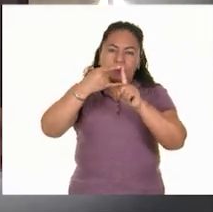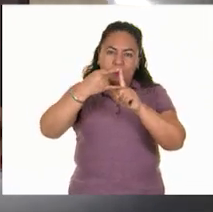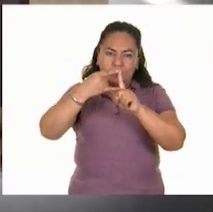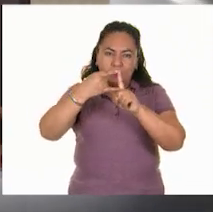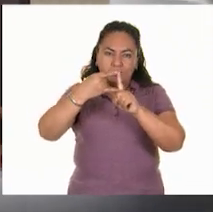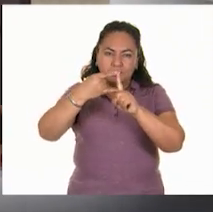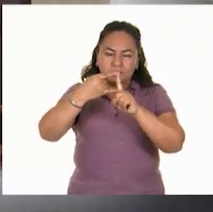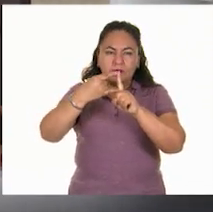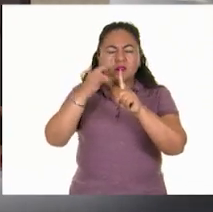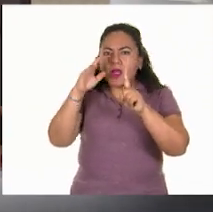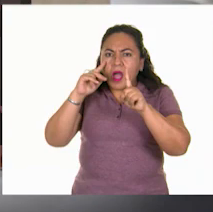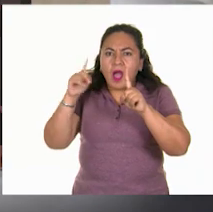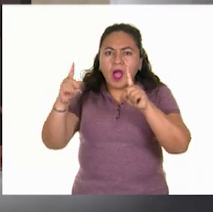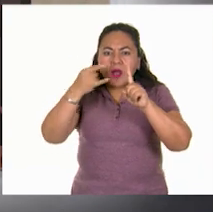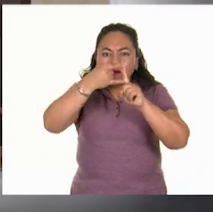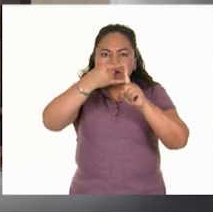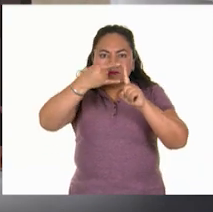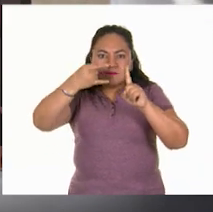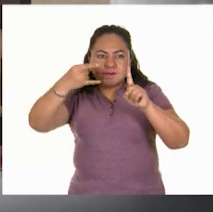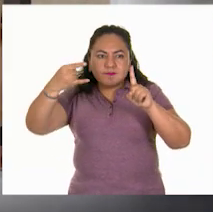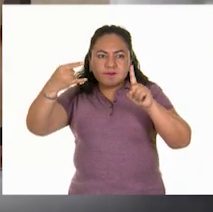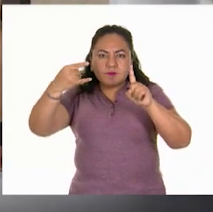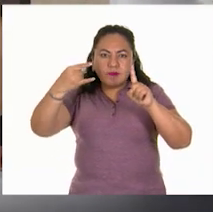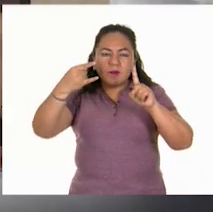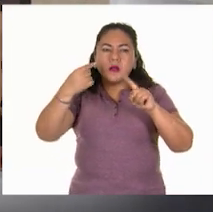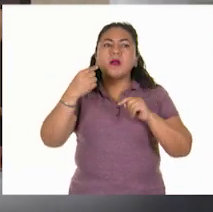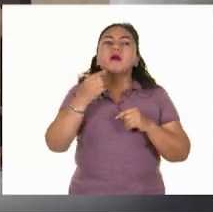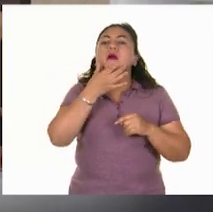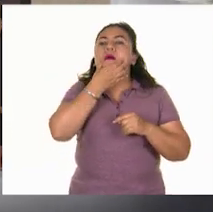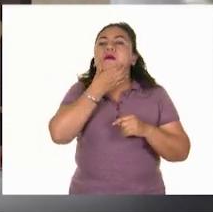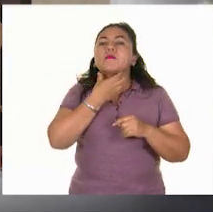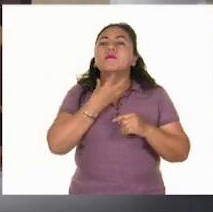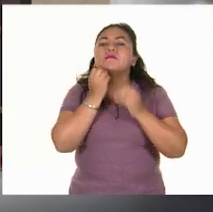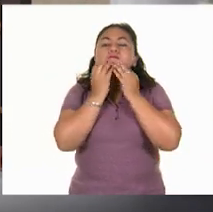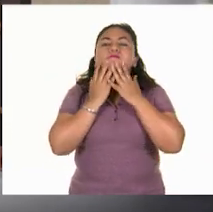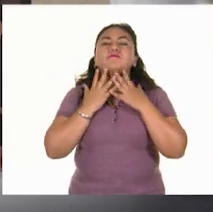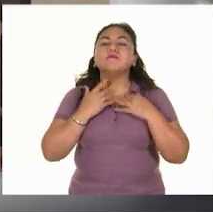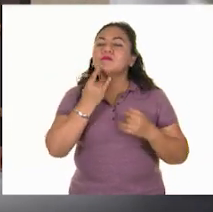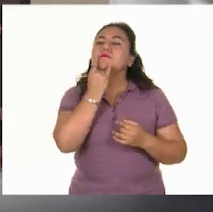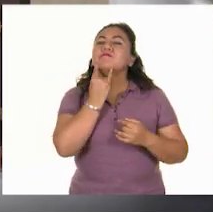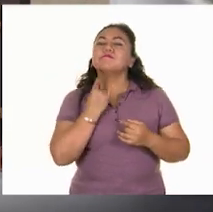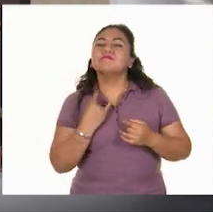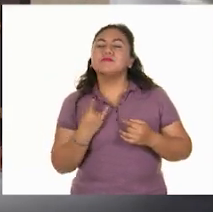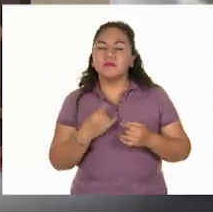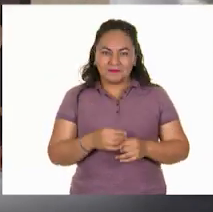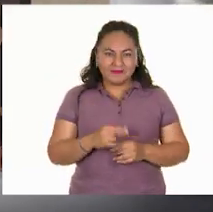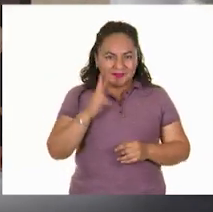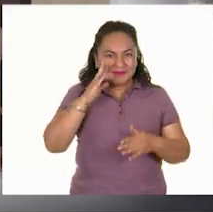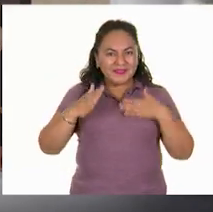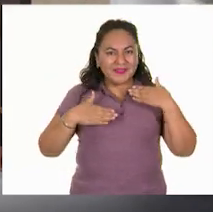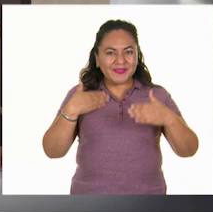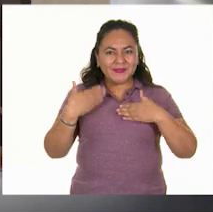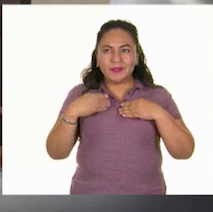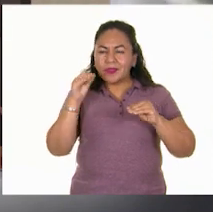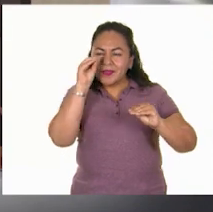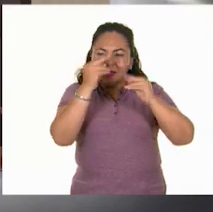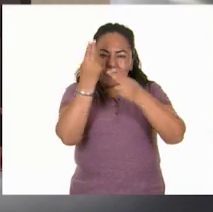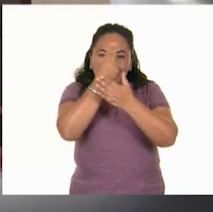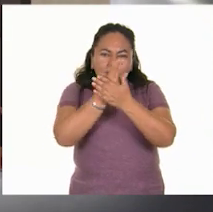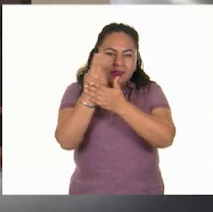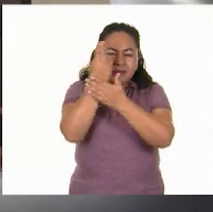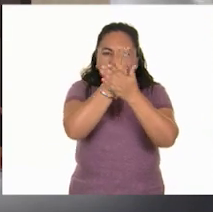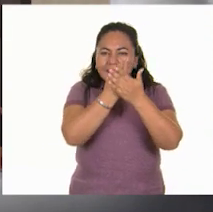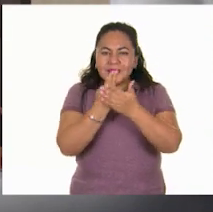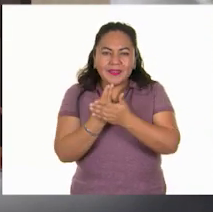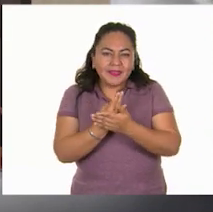Acá arriba también hay como un rectángulo, que es como su cara con una barba. es como muy divertido este pintor, ¿no? Este, ay, sí. Porque